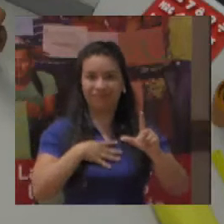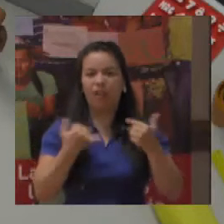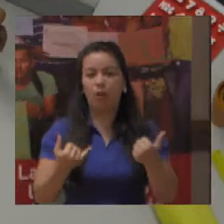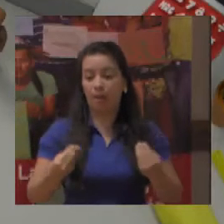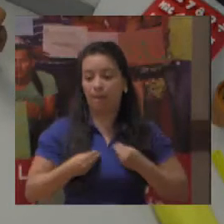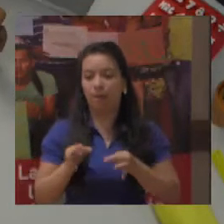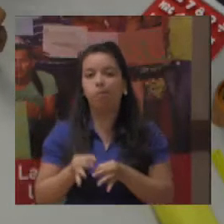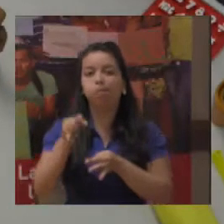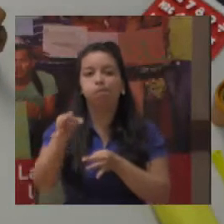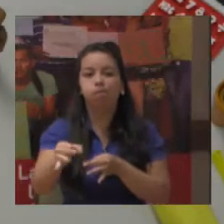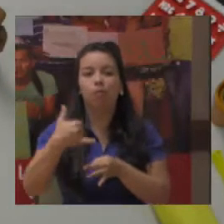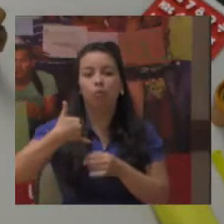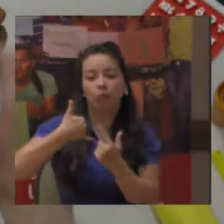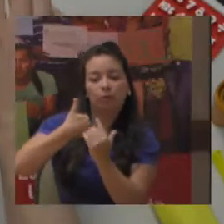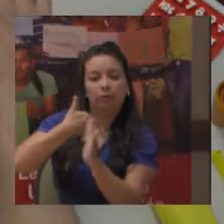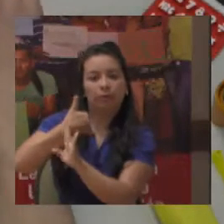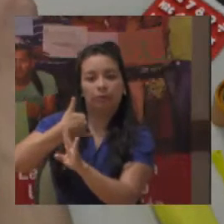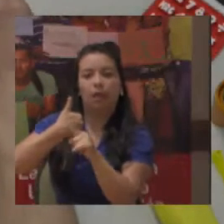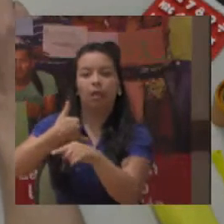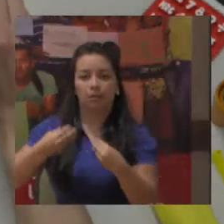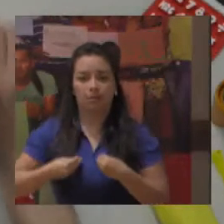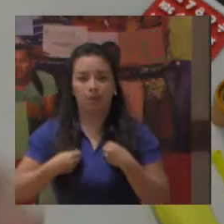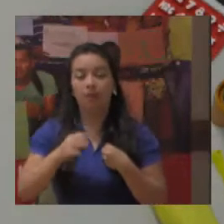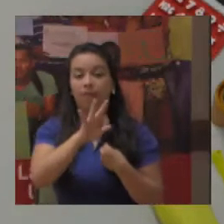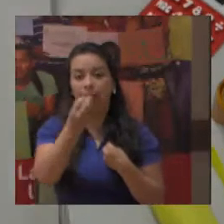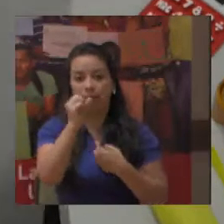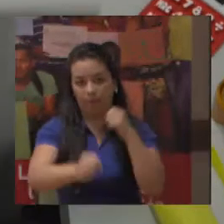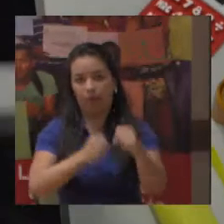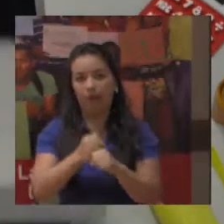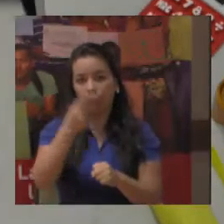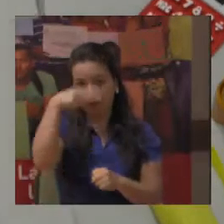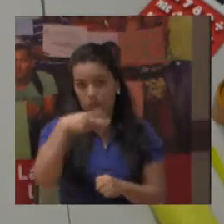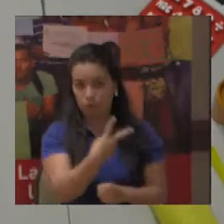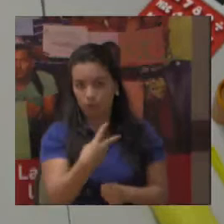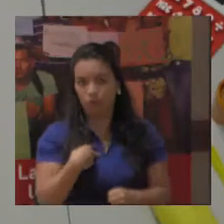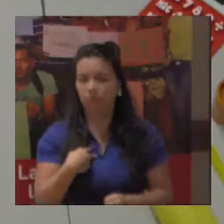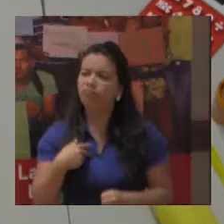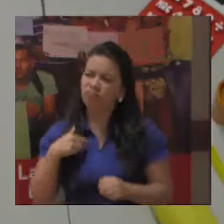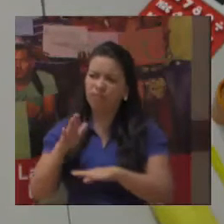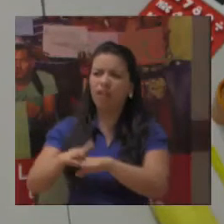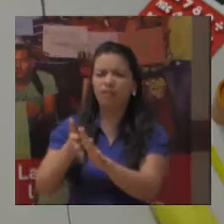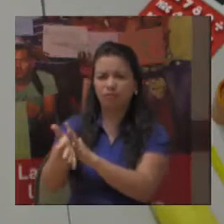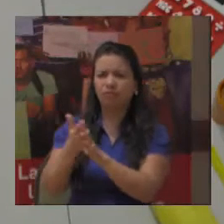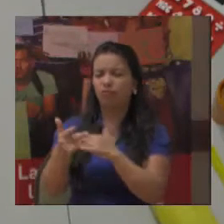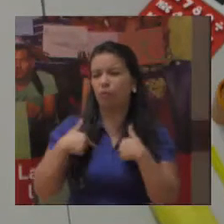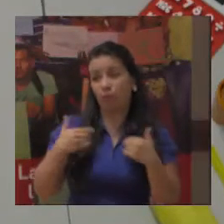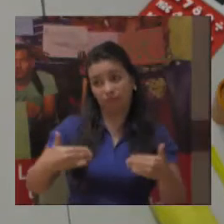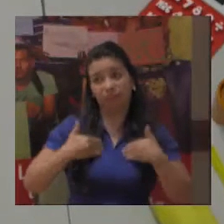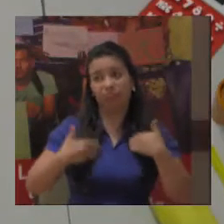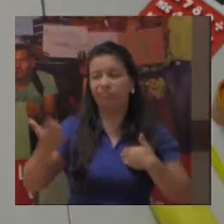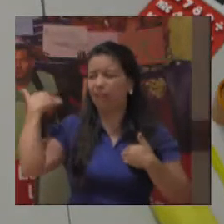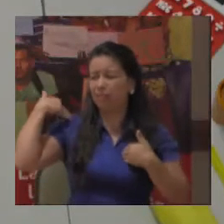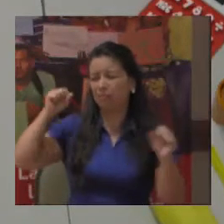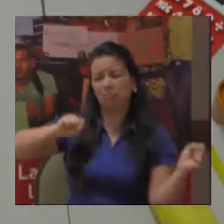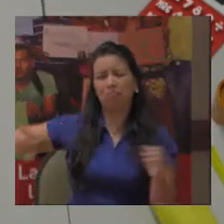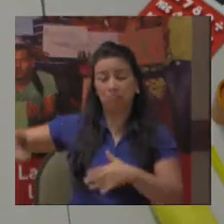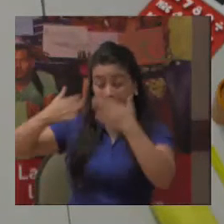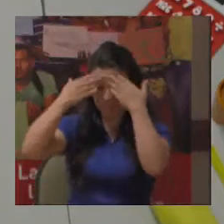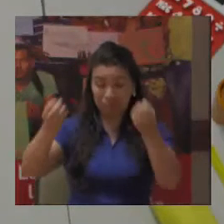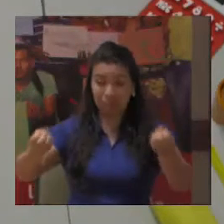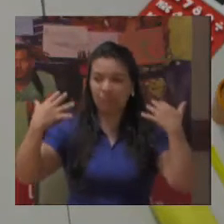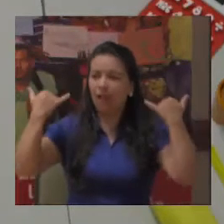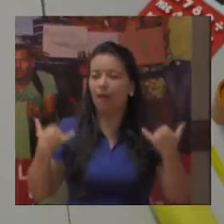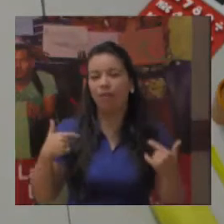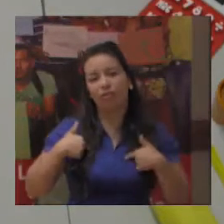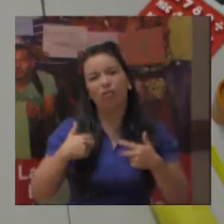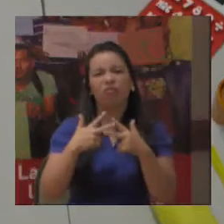municipio al occidente del país. Tiene 30 años y 2 hijos. Yo creo que la paz se construye desde casa. Mi pasado quedó atrás. Ahora tengo